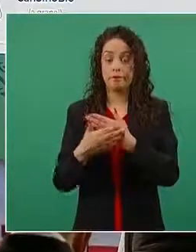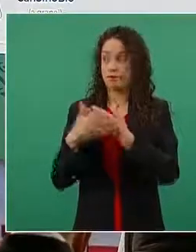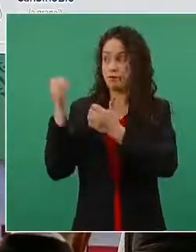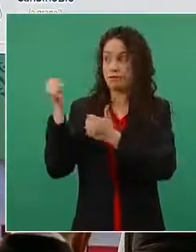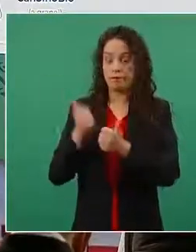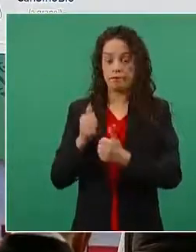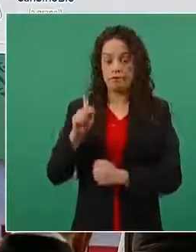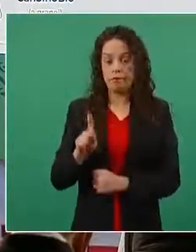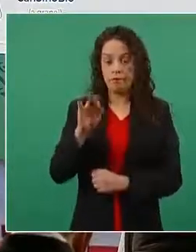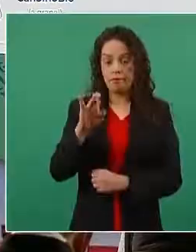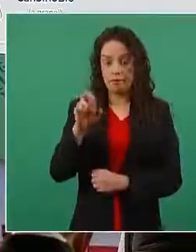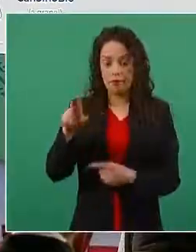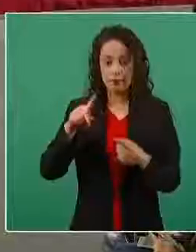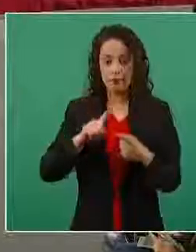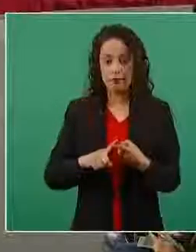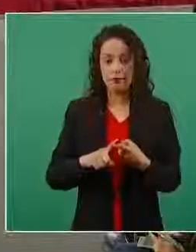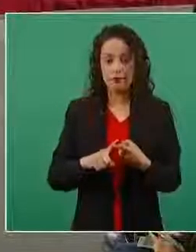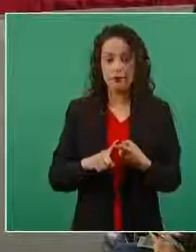Pfizer